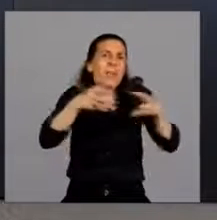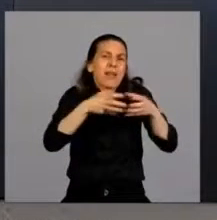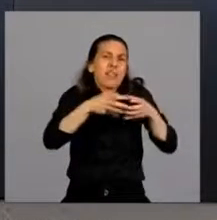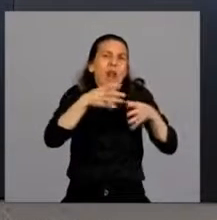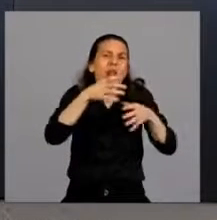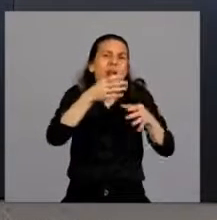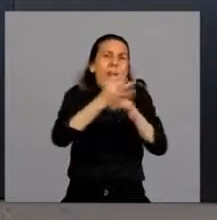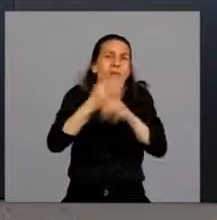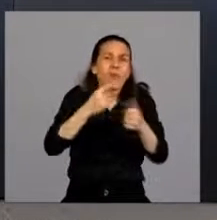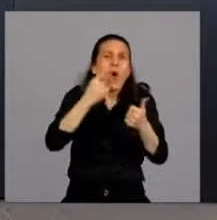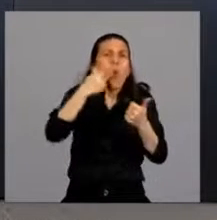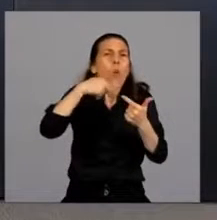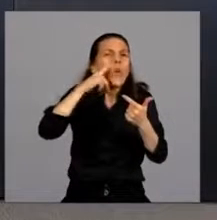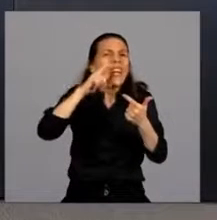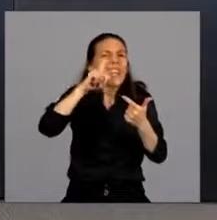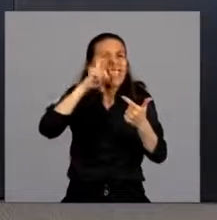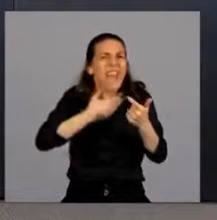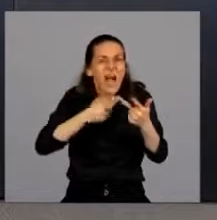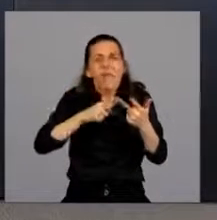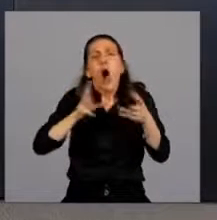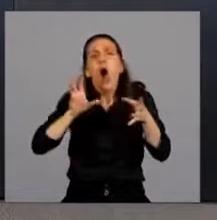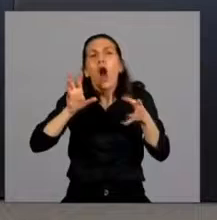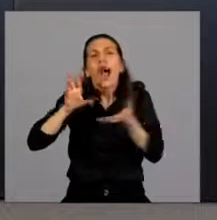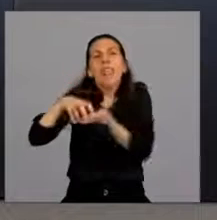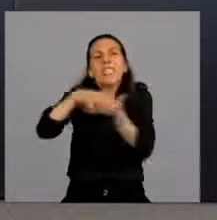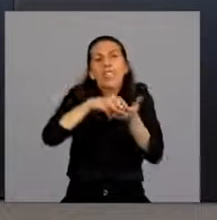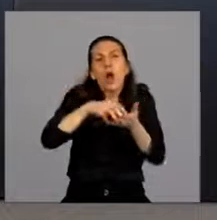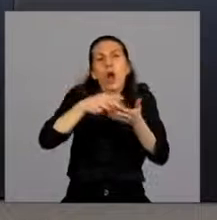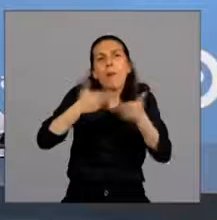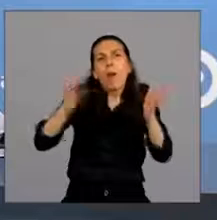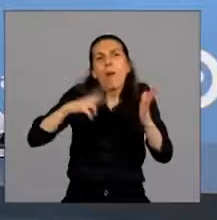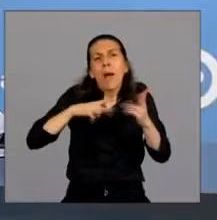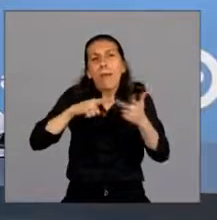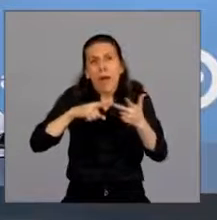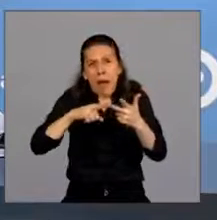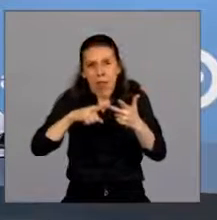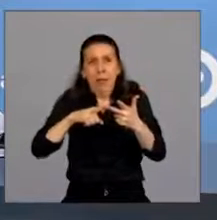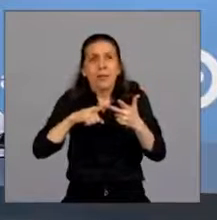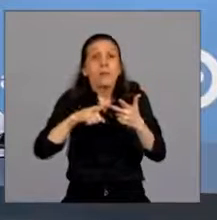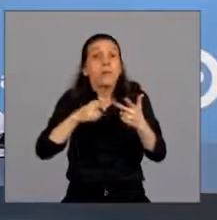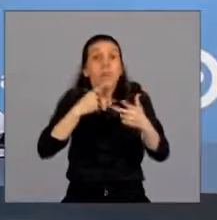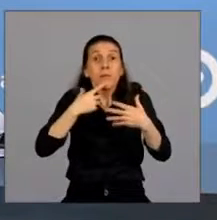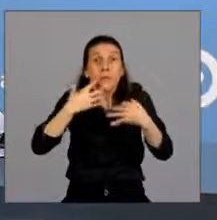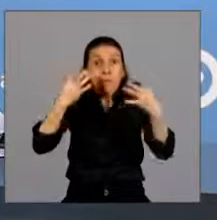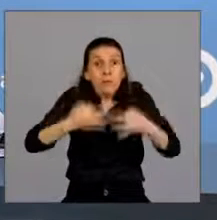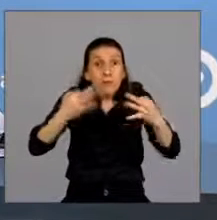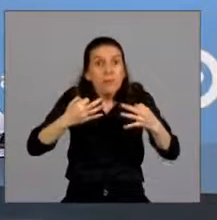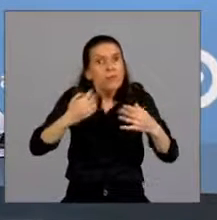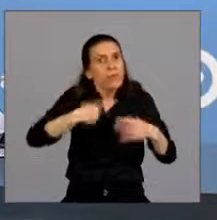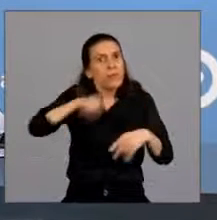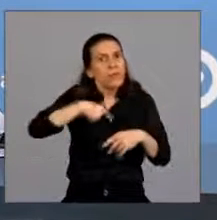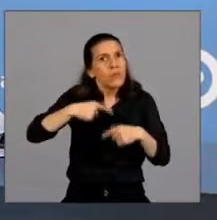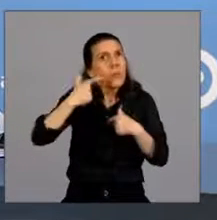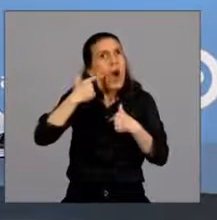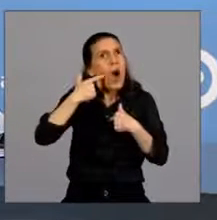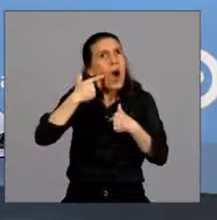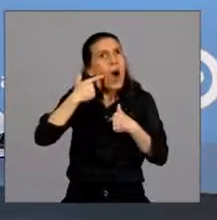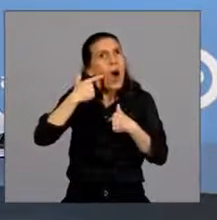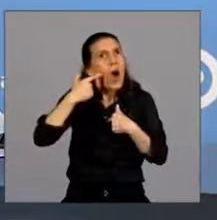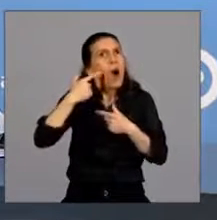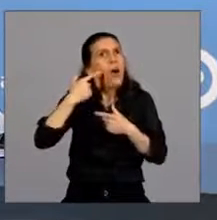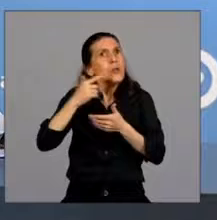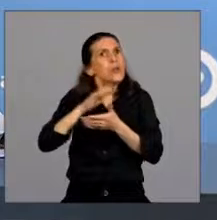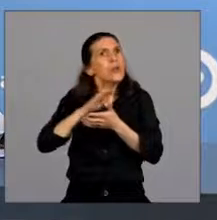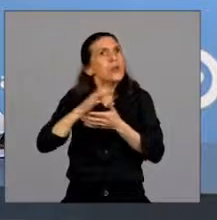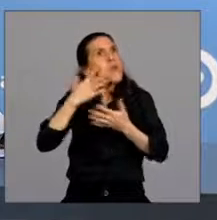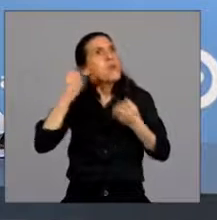UNICEF, varias de las organizaciones públicas y privadas que trabajan en esto. La verdad que tuvimos una buena experiencia con el tema de las salidas de los